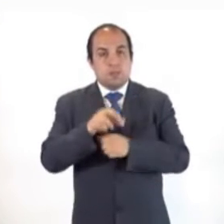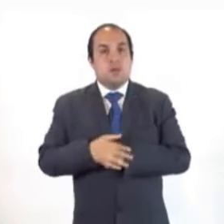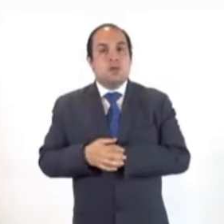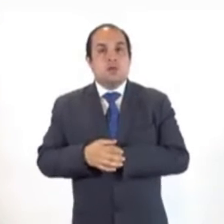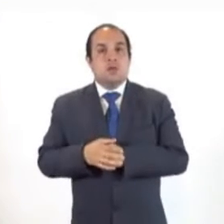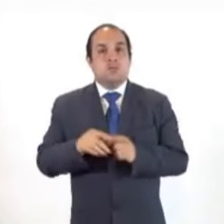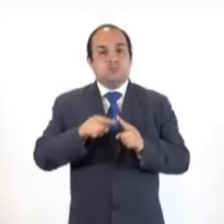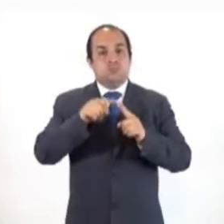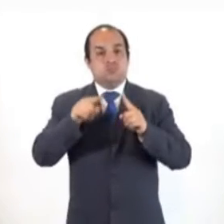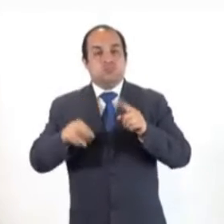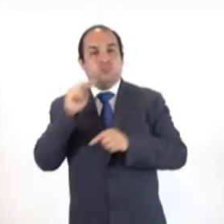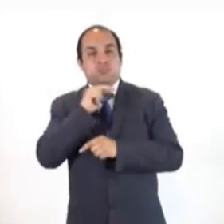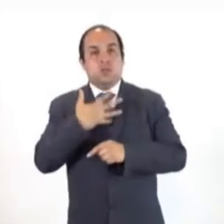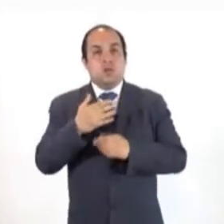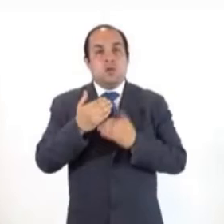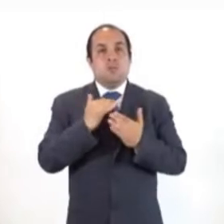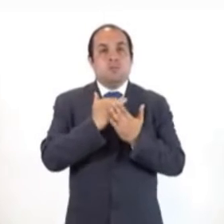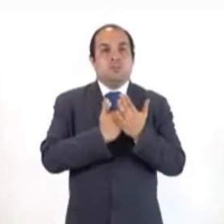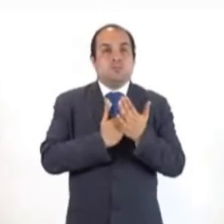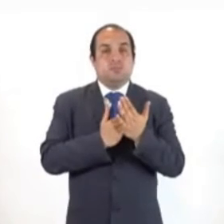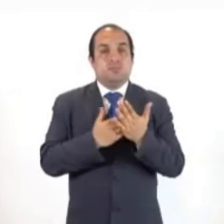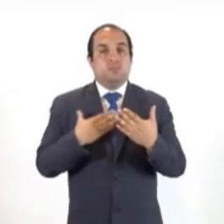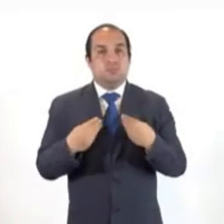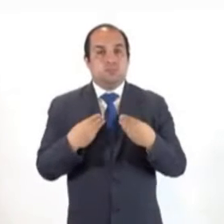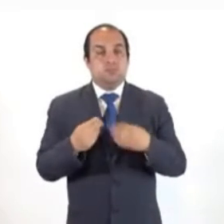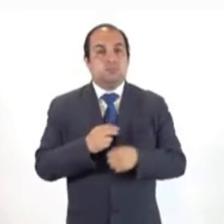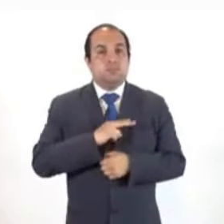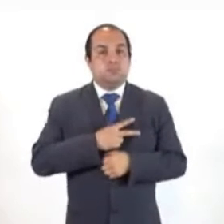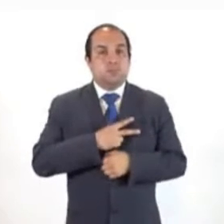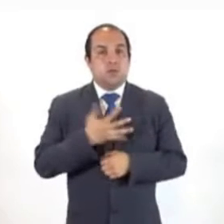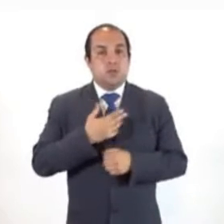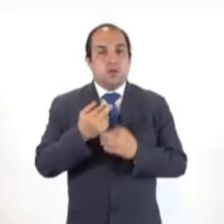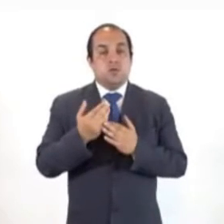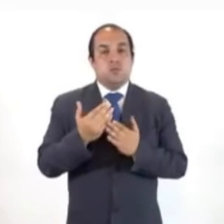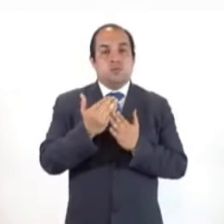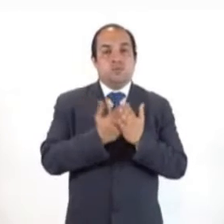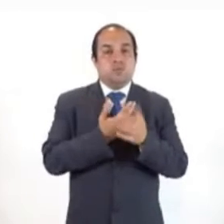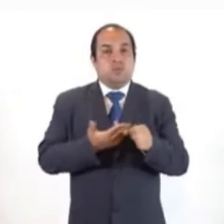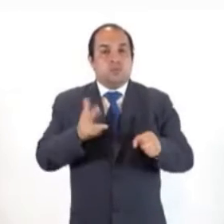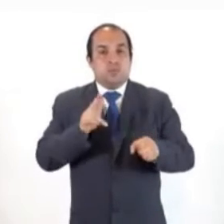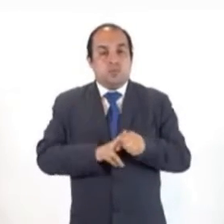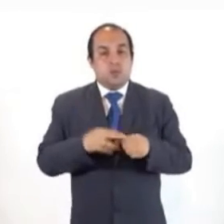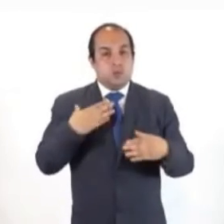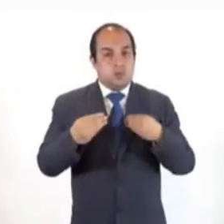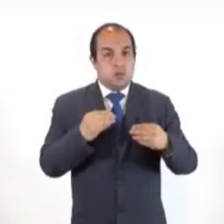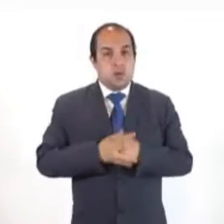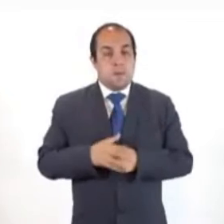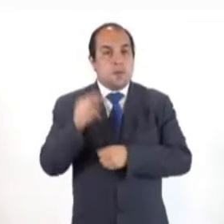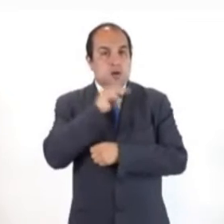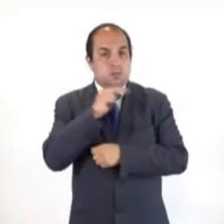en una tasa de mitigación de la reproducción del virus que nos lleva a una reducción de hospitalizados y de contagios claramente